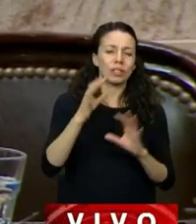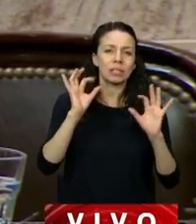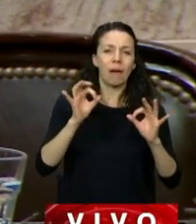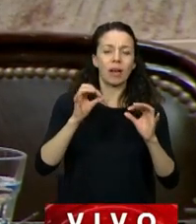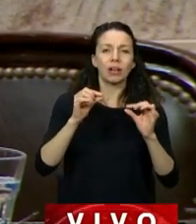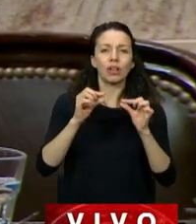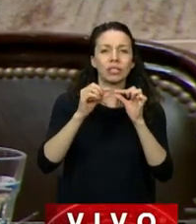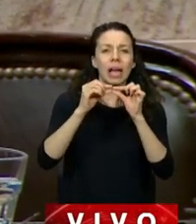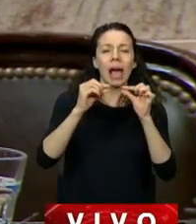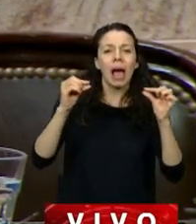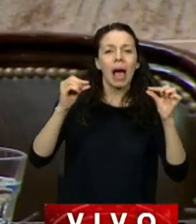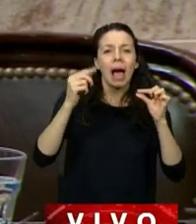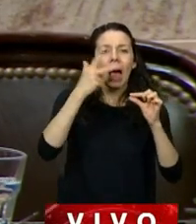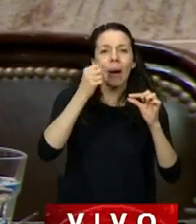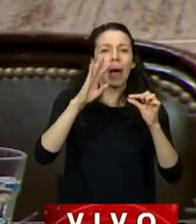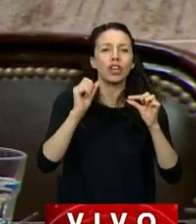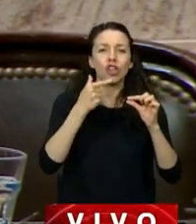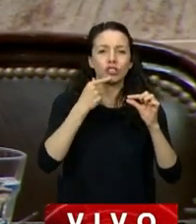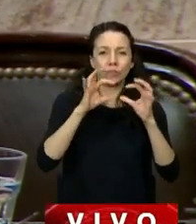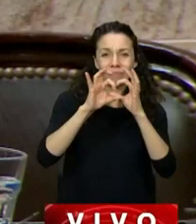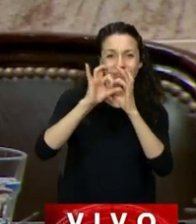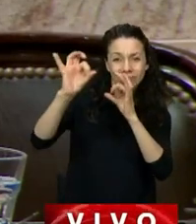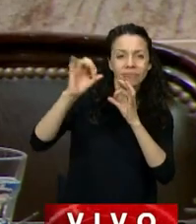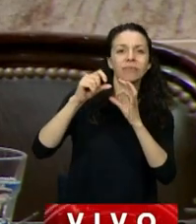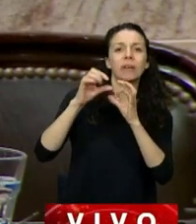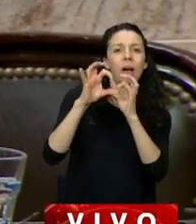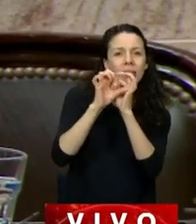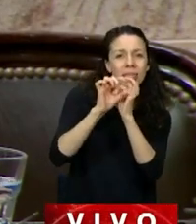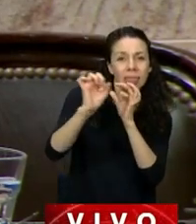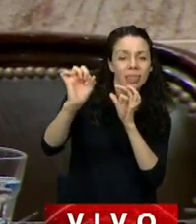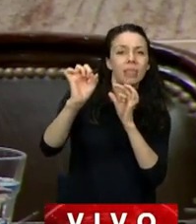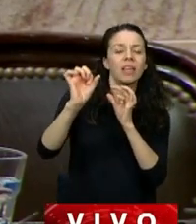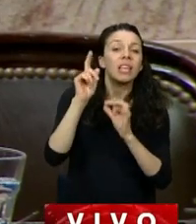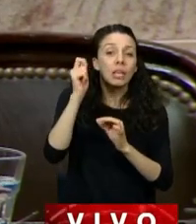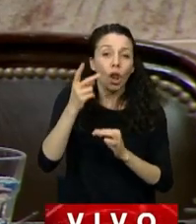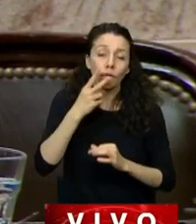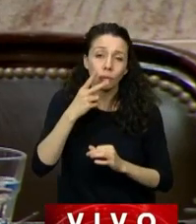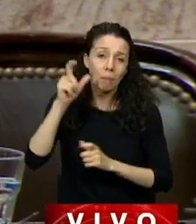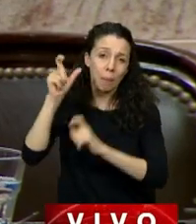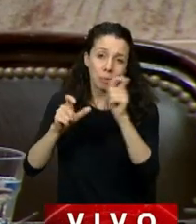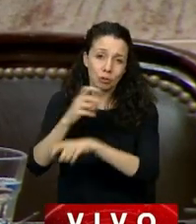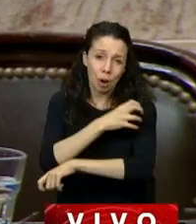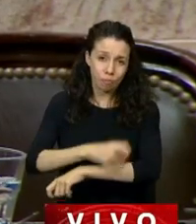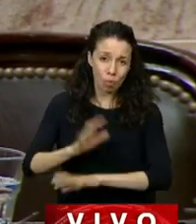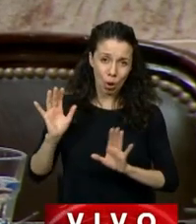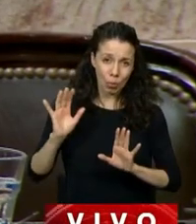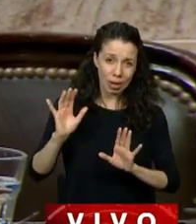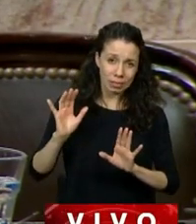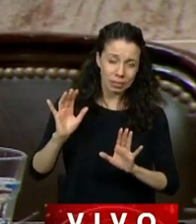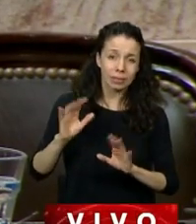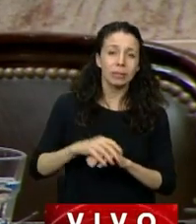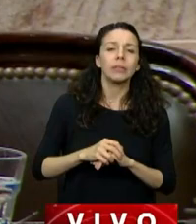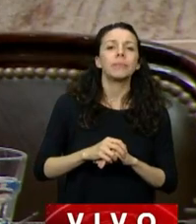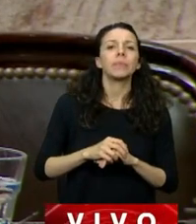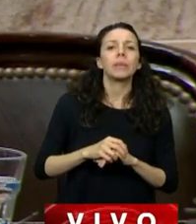habanos los abanicos no fuman los pobres fuman los ricos Ellos tienen 20% de impuesto interno nosotros queremos que yo